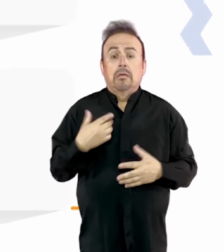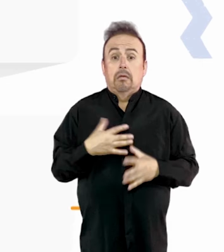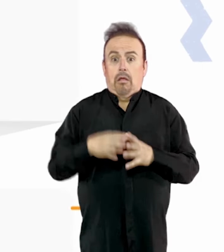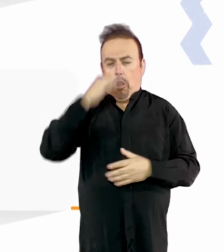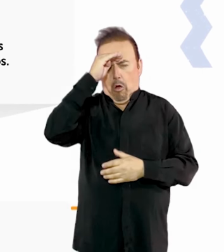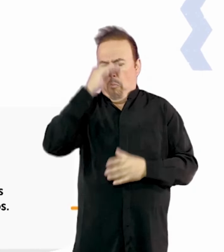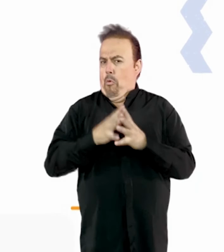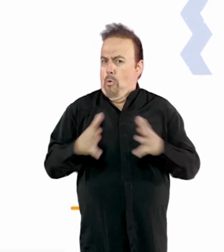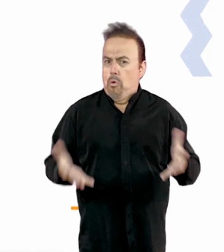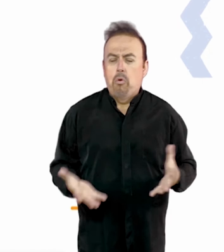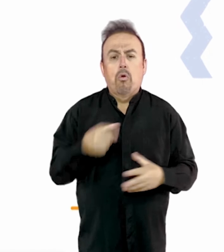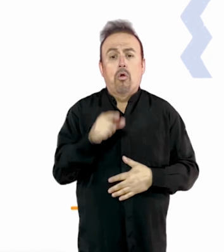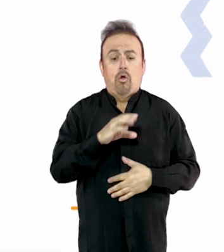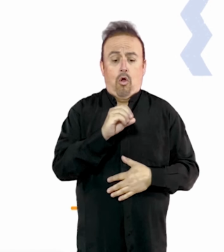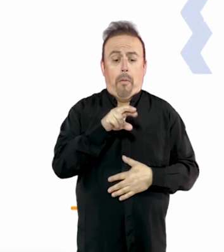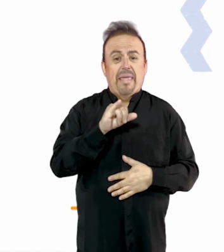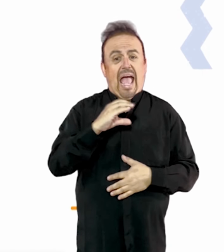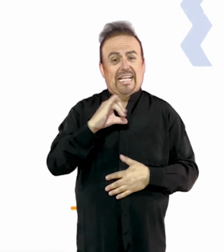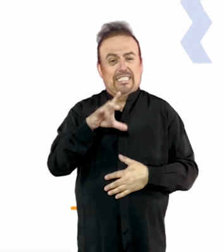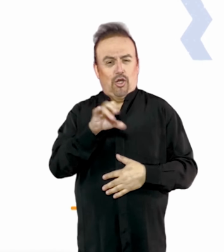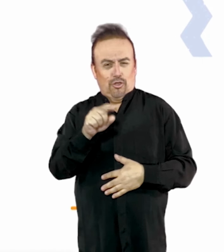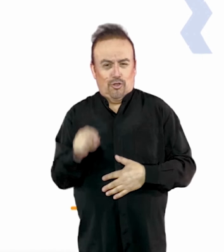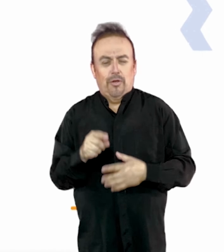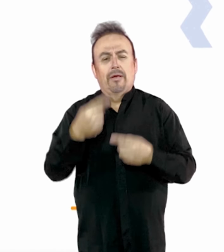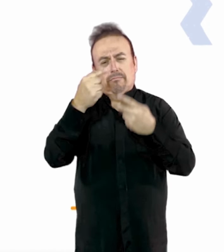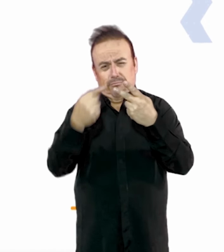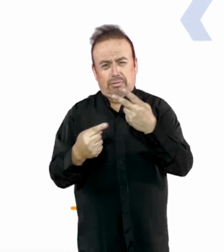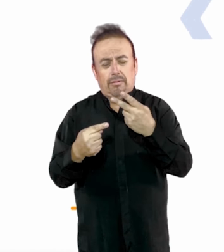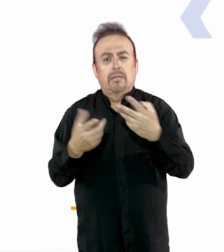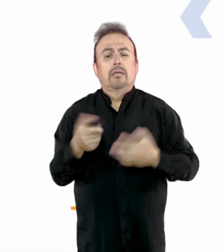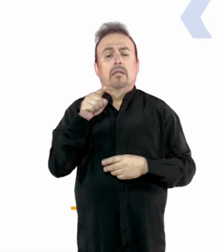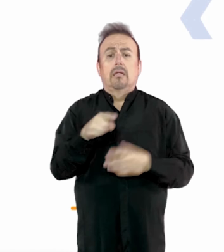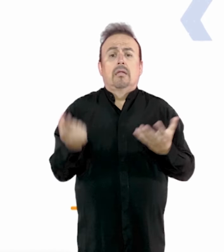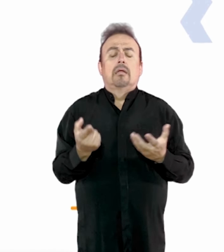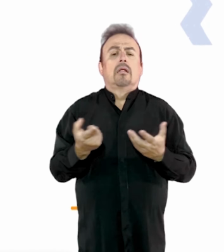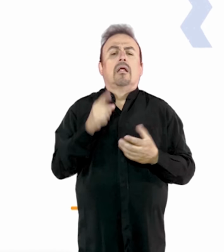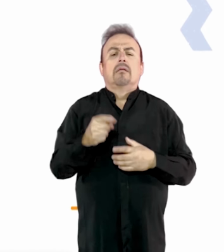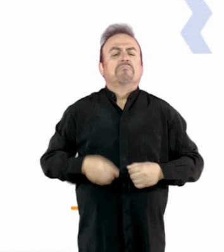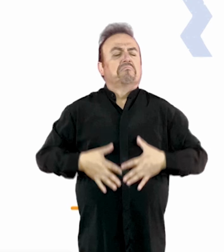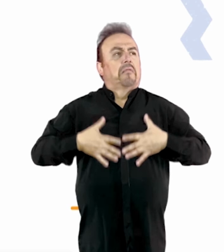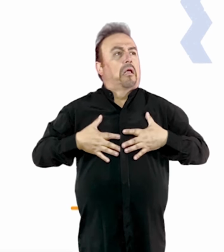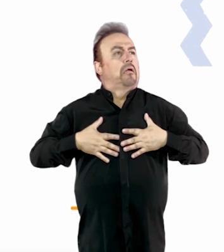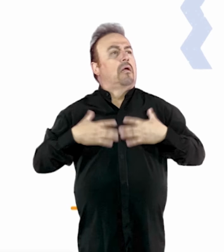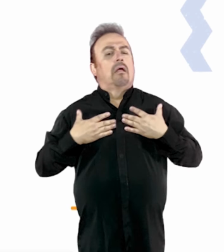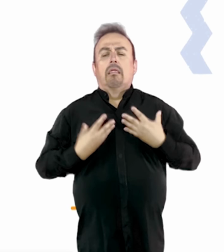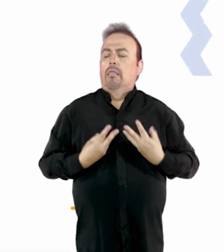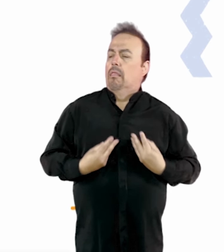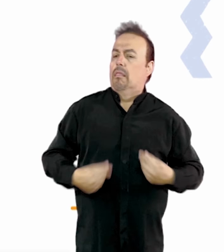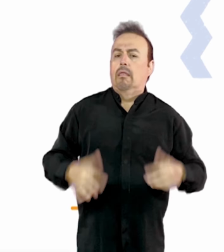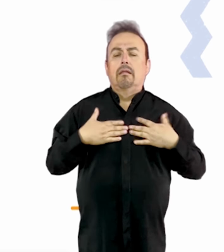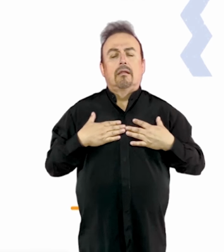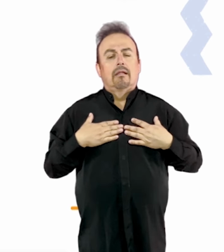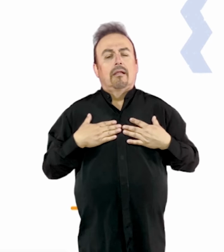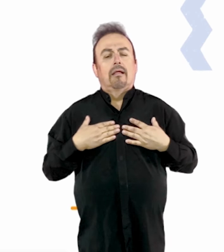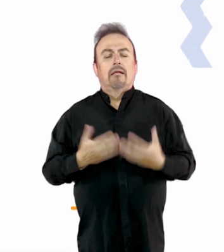exceso de confianza. Los opiáceos como la morfina, heroína, etcétera, producen sensaciones de relajación, sedación o